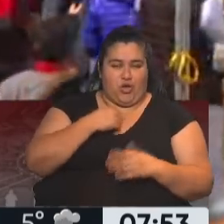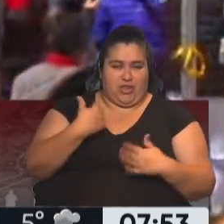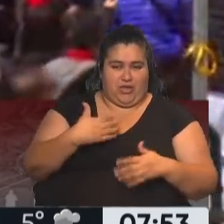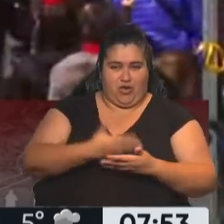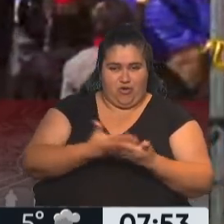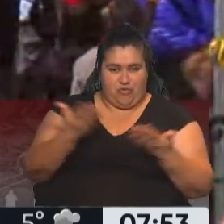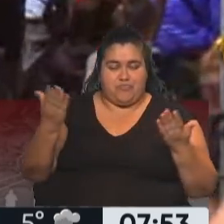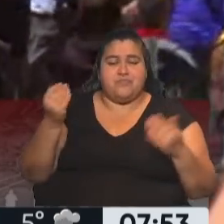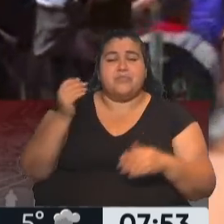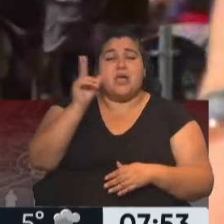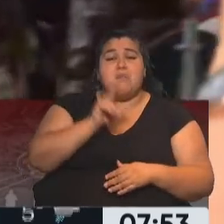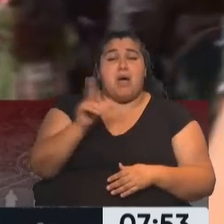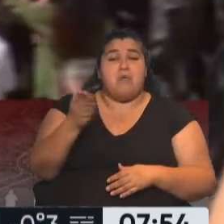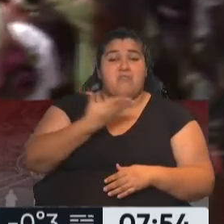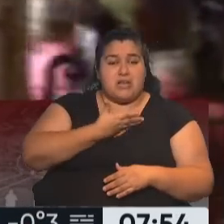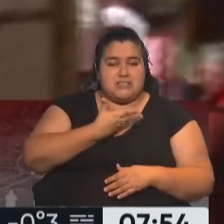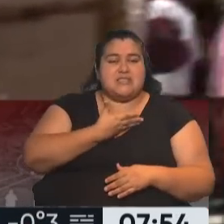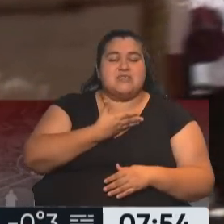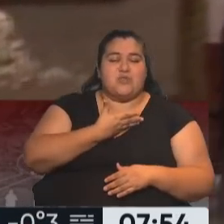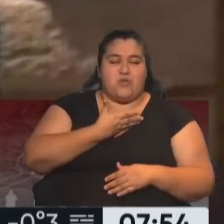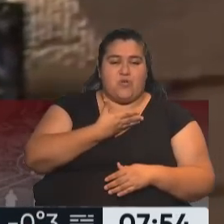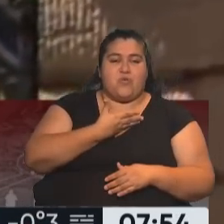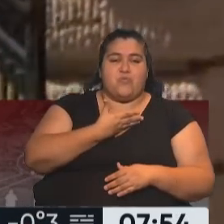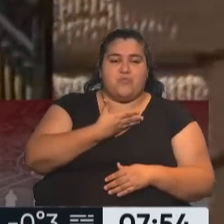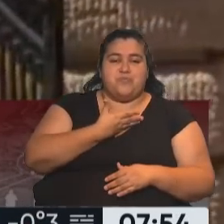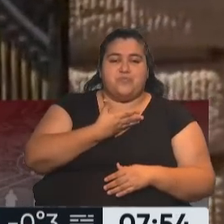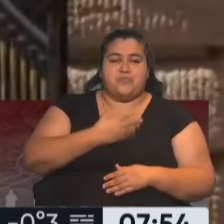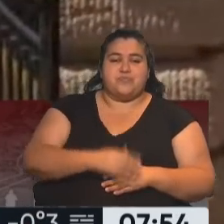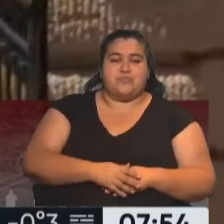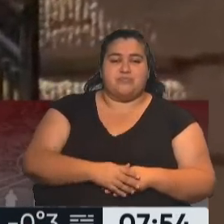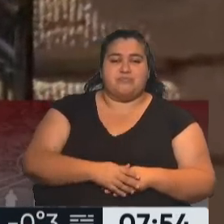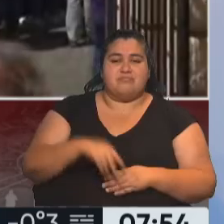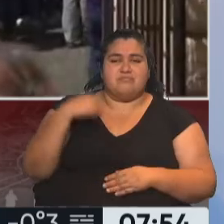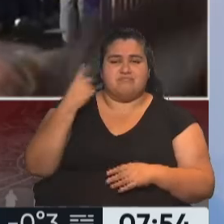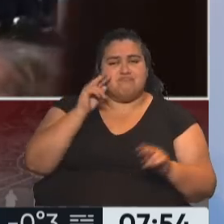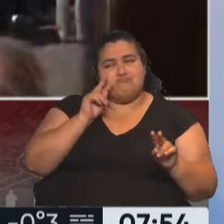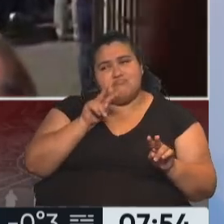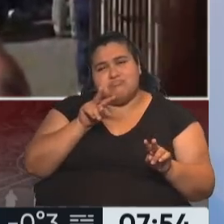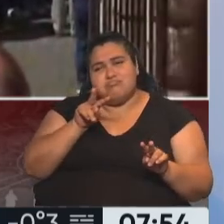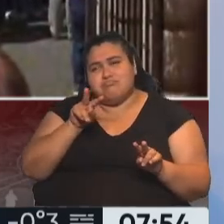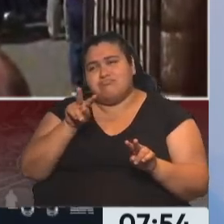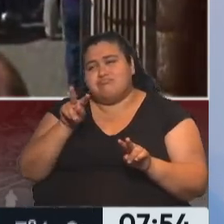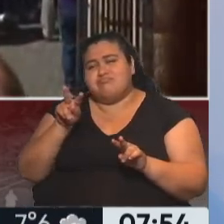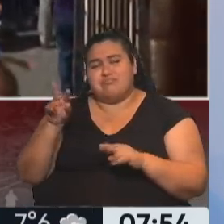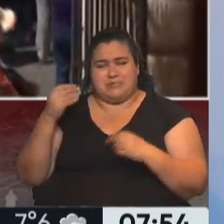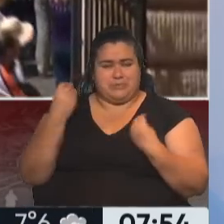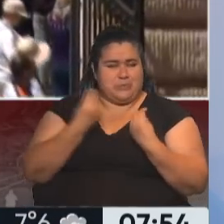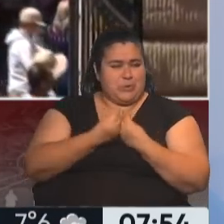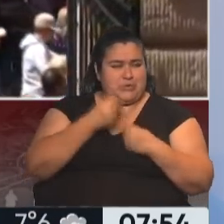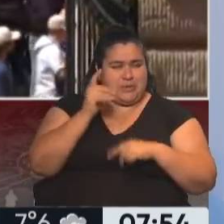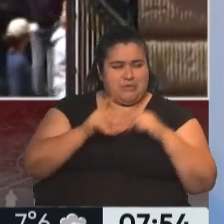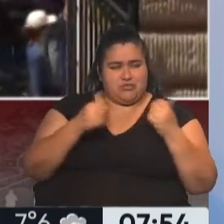Francisco, que se suma a la mirada vidriosa de cientos de miles